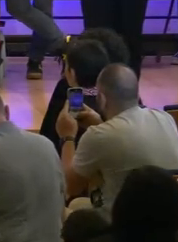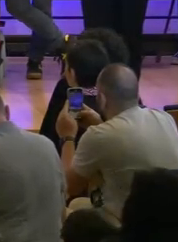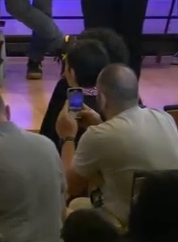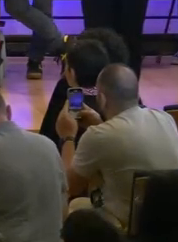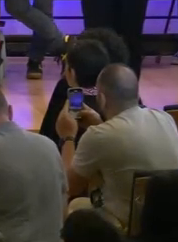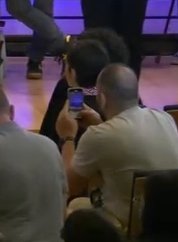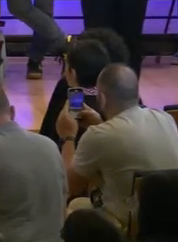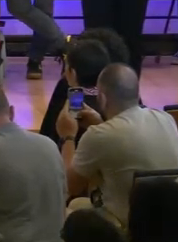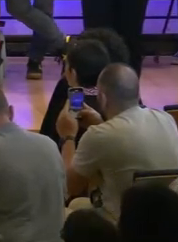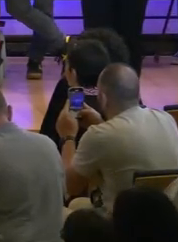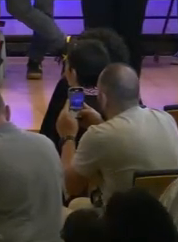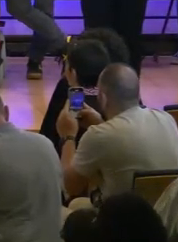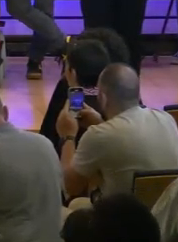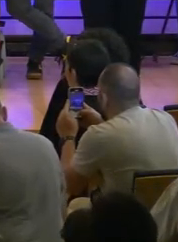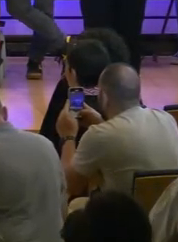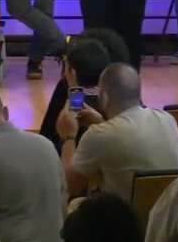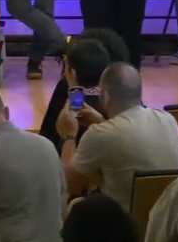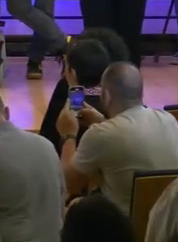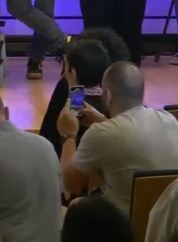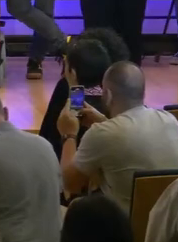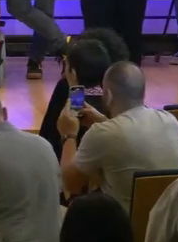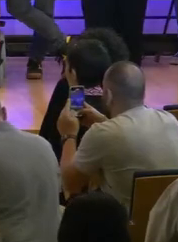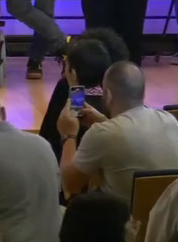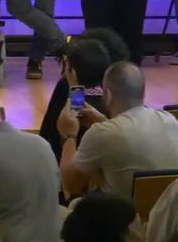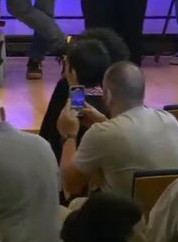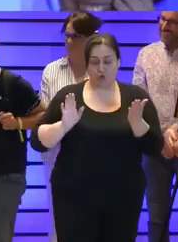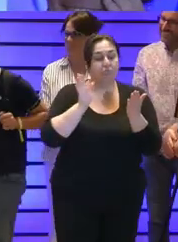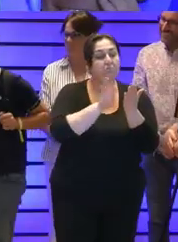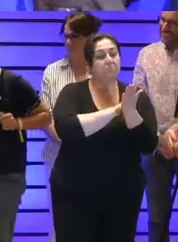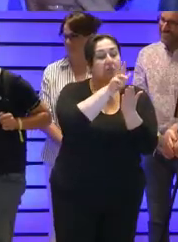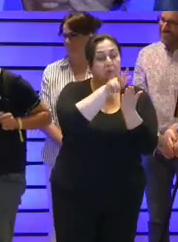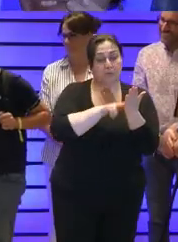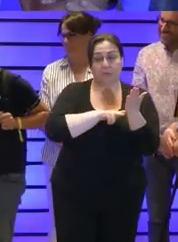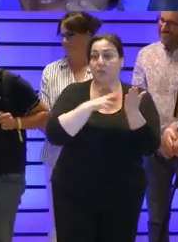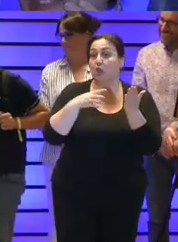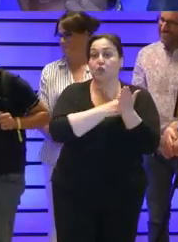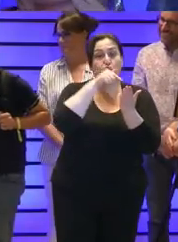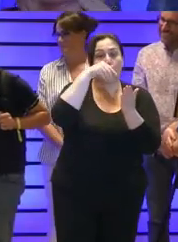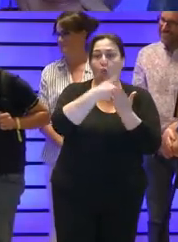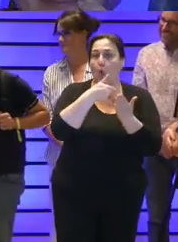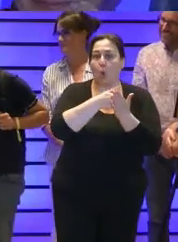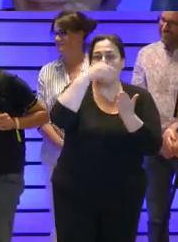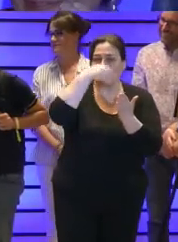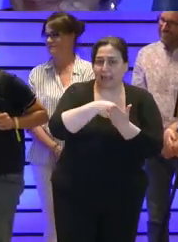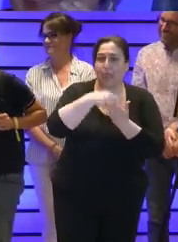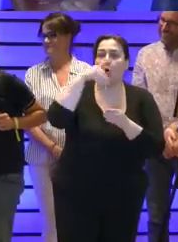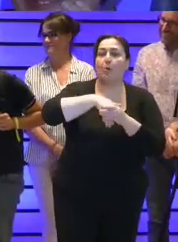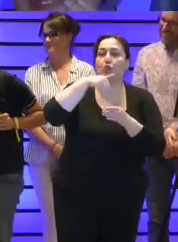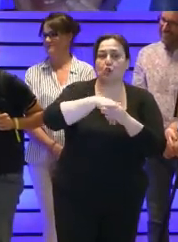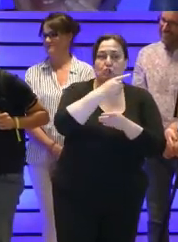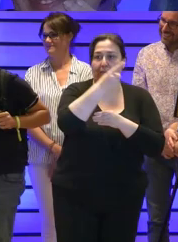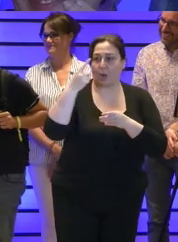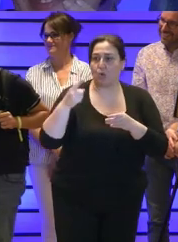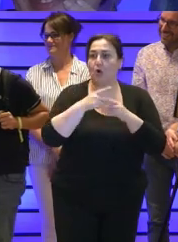hecho un acta, dos personas que no soy yo, y está todo documentado con los votos que han obtenido cada uno, y